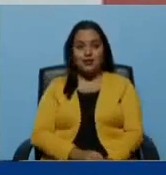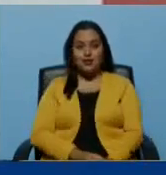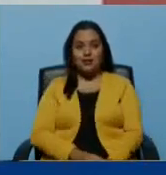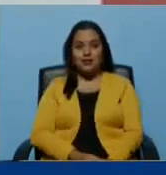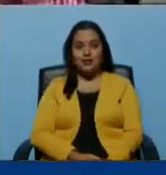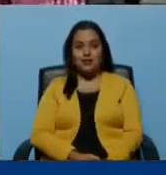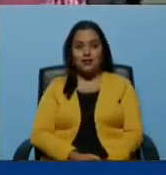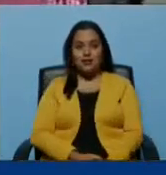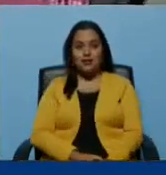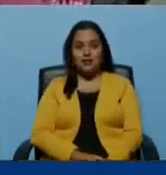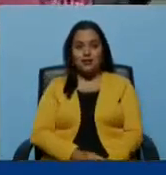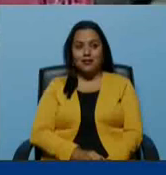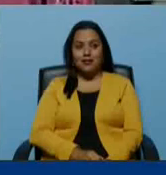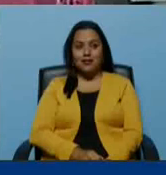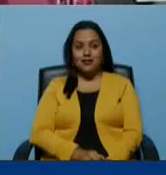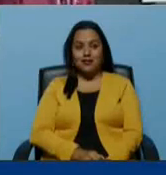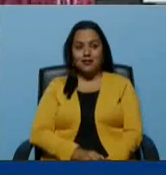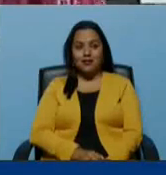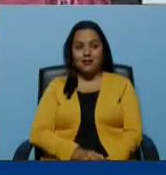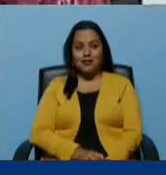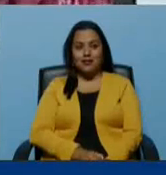No, no puedo decir eso.